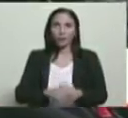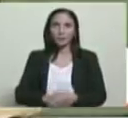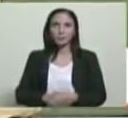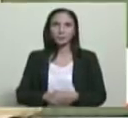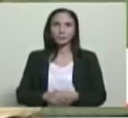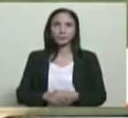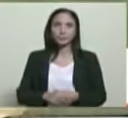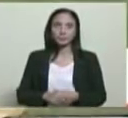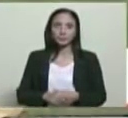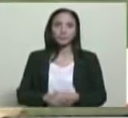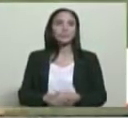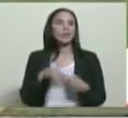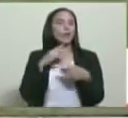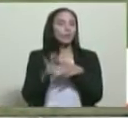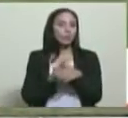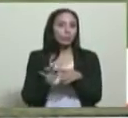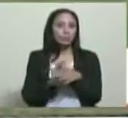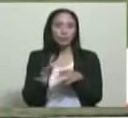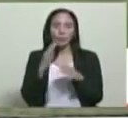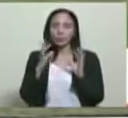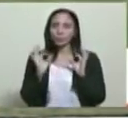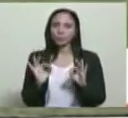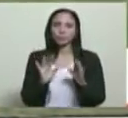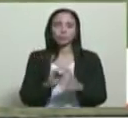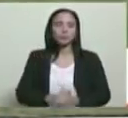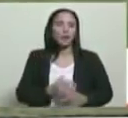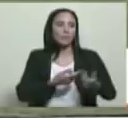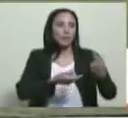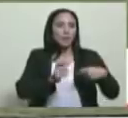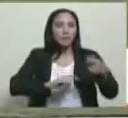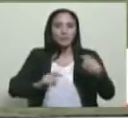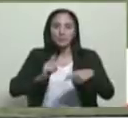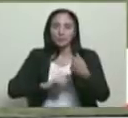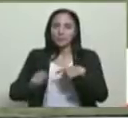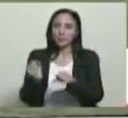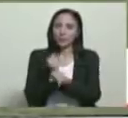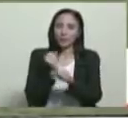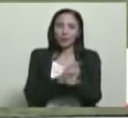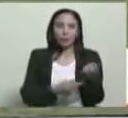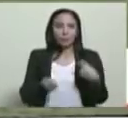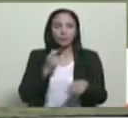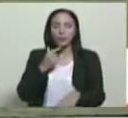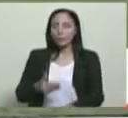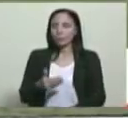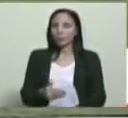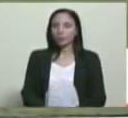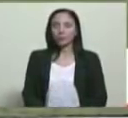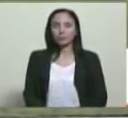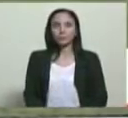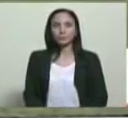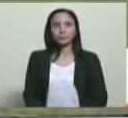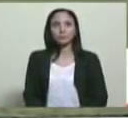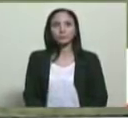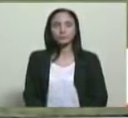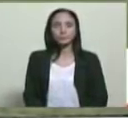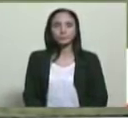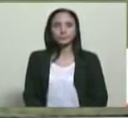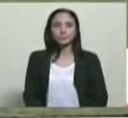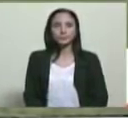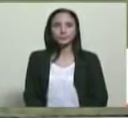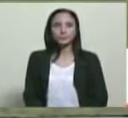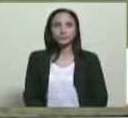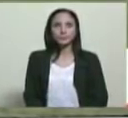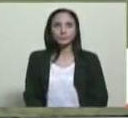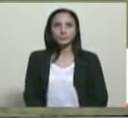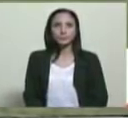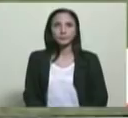No. Todos tienen que tener alguna actividad. Todos. Todos tienen que tener alguna actividad. Unos